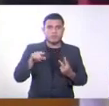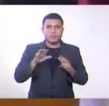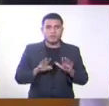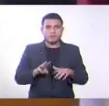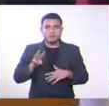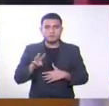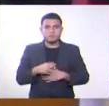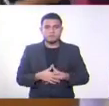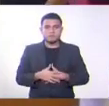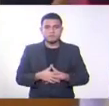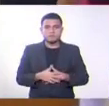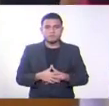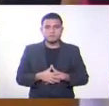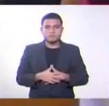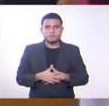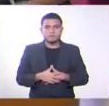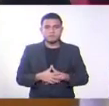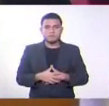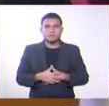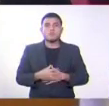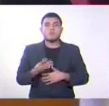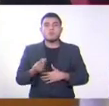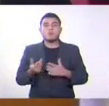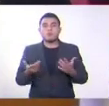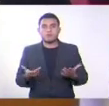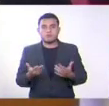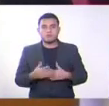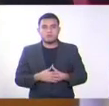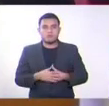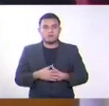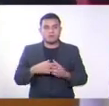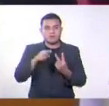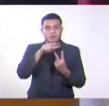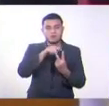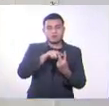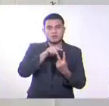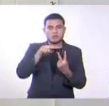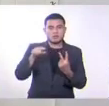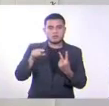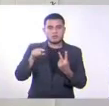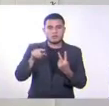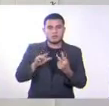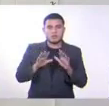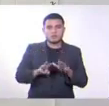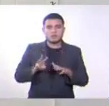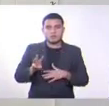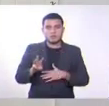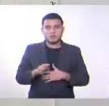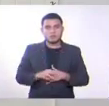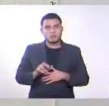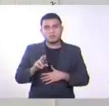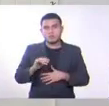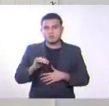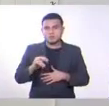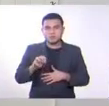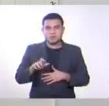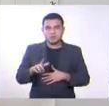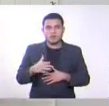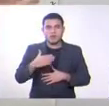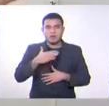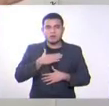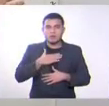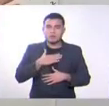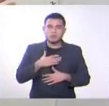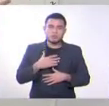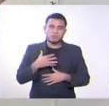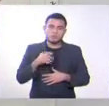verla. ¿Cuánto es la raíz de 3? Es un número irracional. Es decir, me va a dar